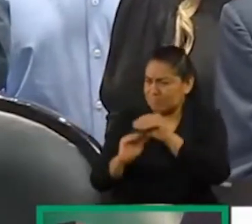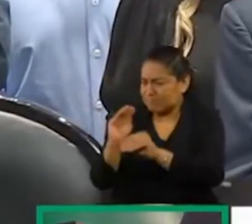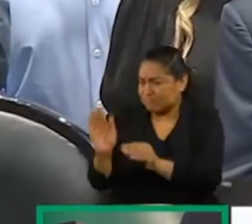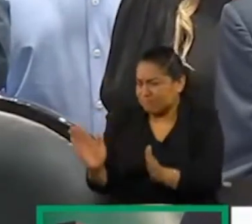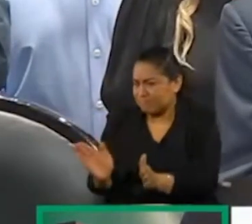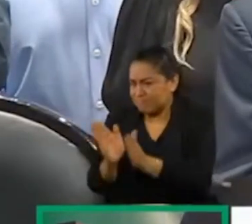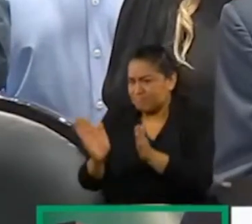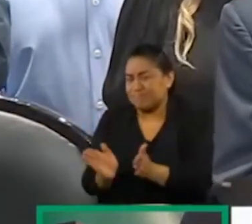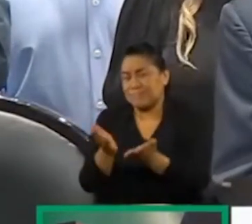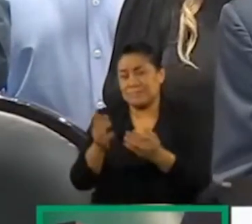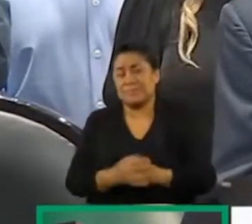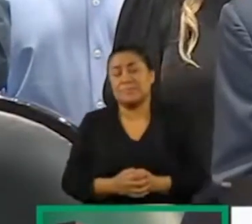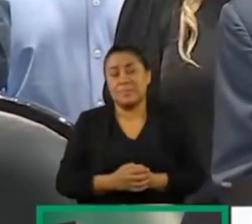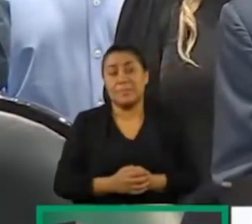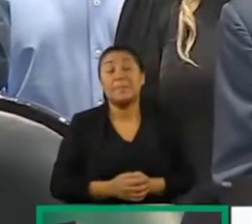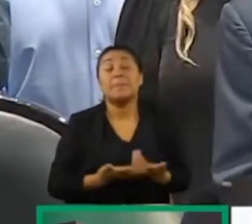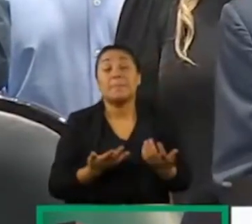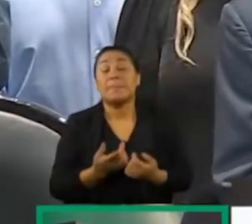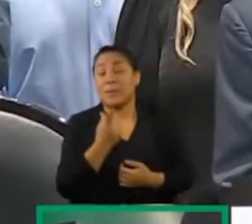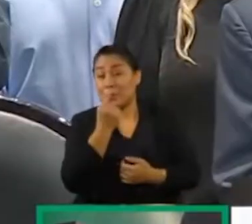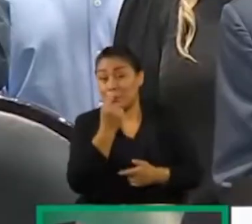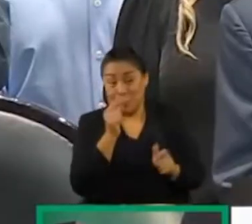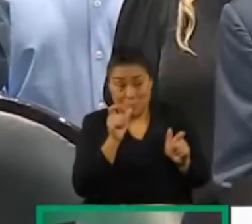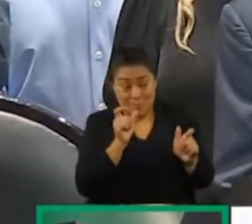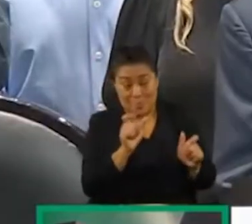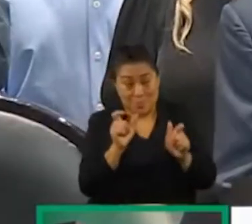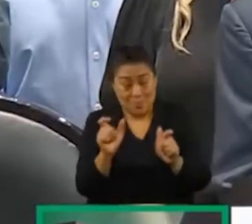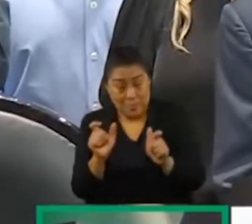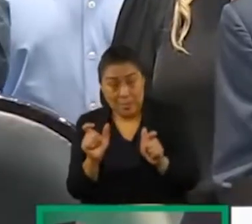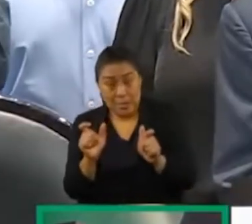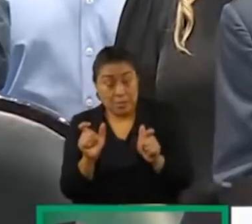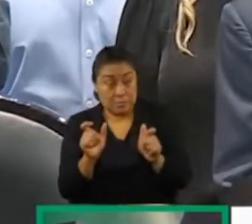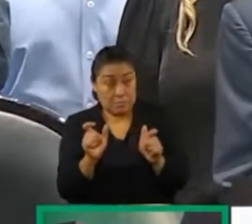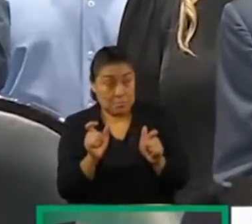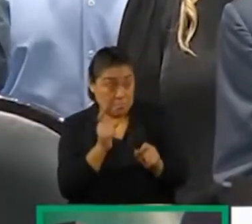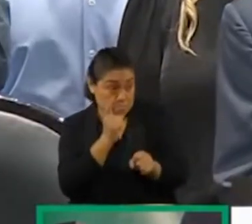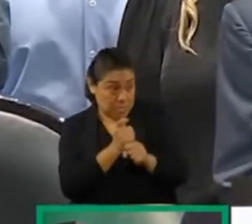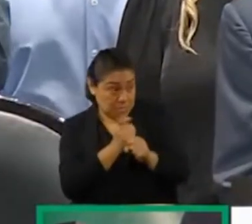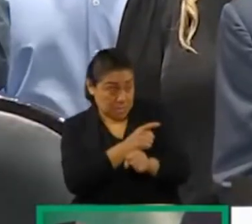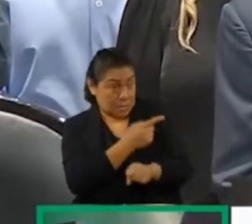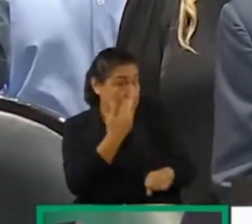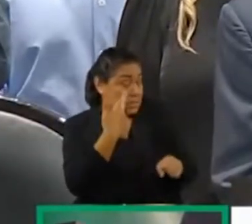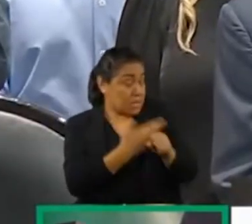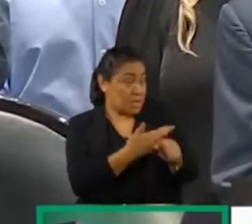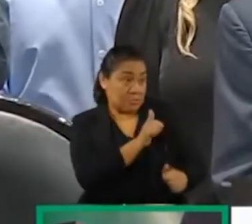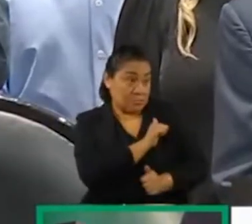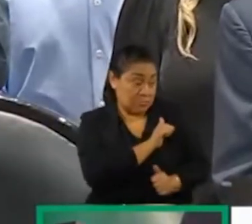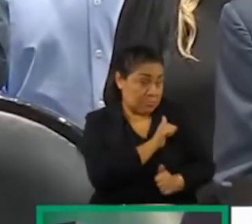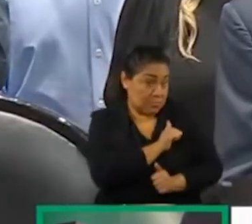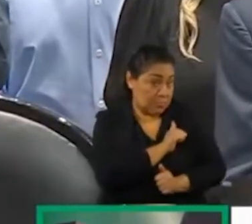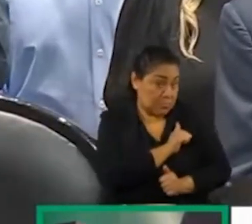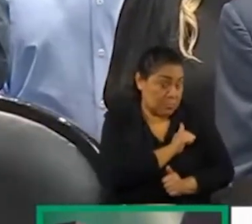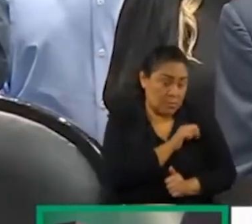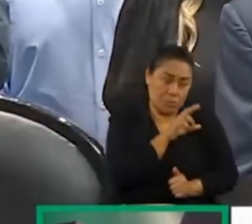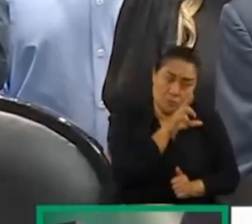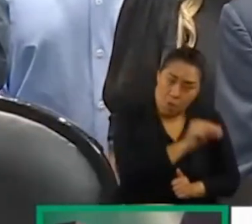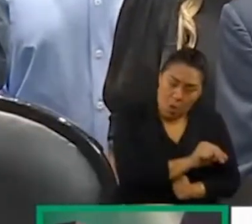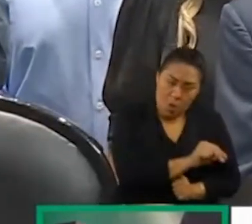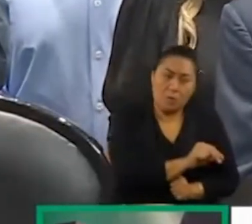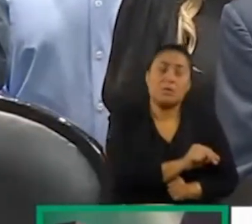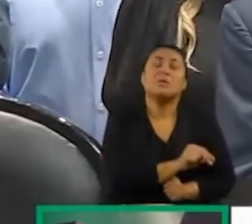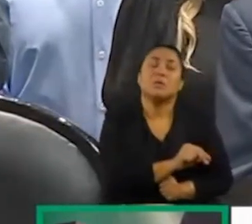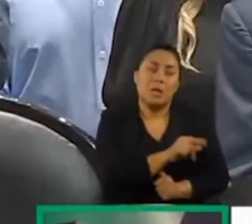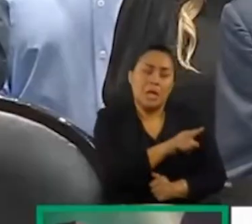La seguridad pública no se construye desde los cuarteles militares. Estos solo deben de ser